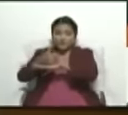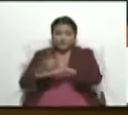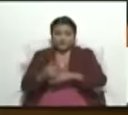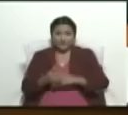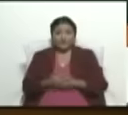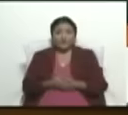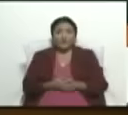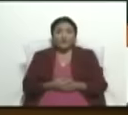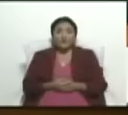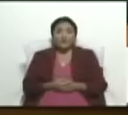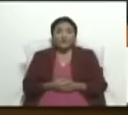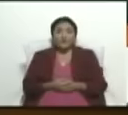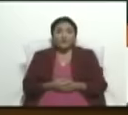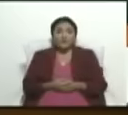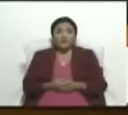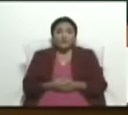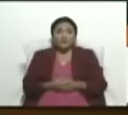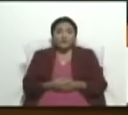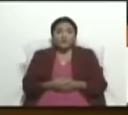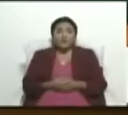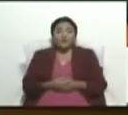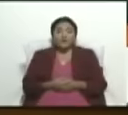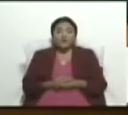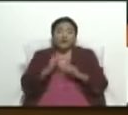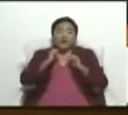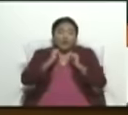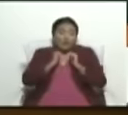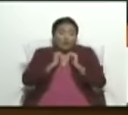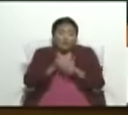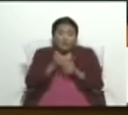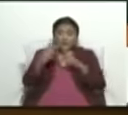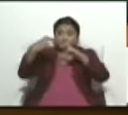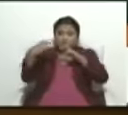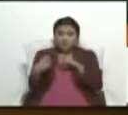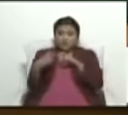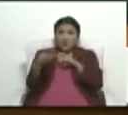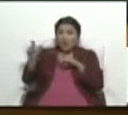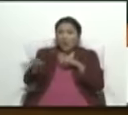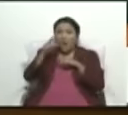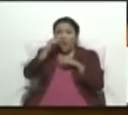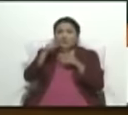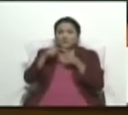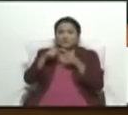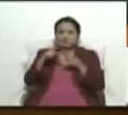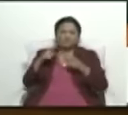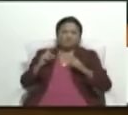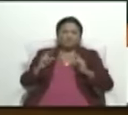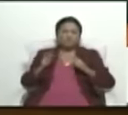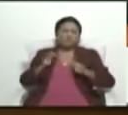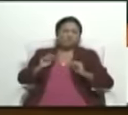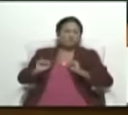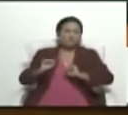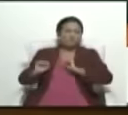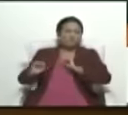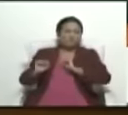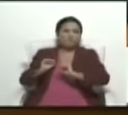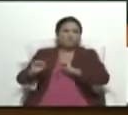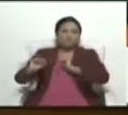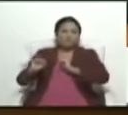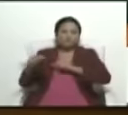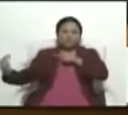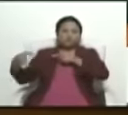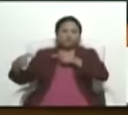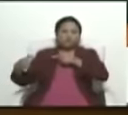Longo. Quiero destacar que al principio Guillermo Améstica se mantuvo hostil, incluso fue